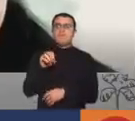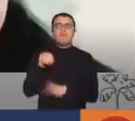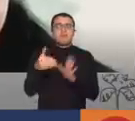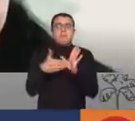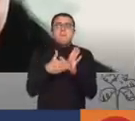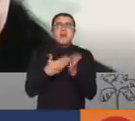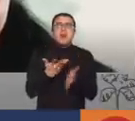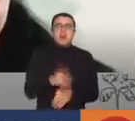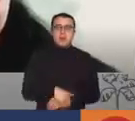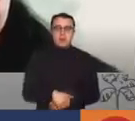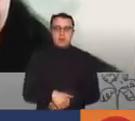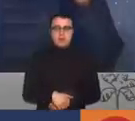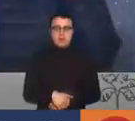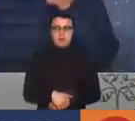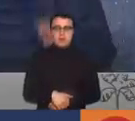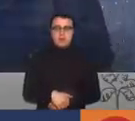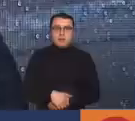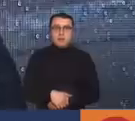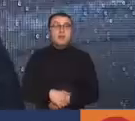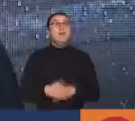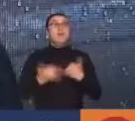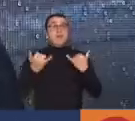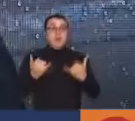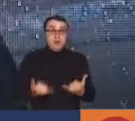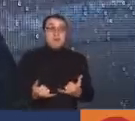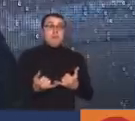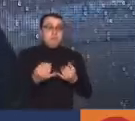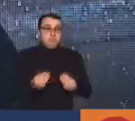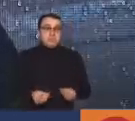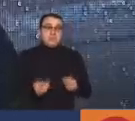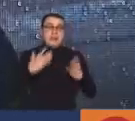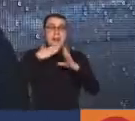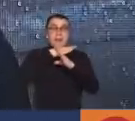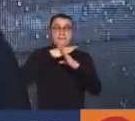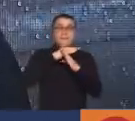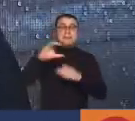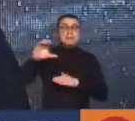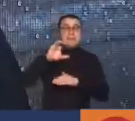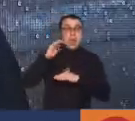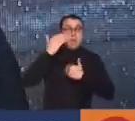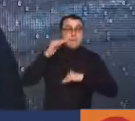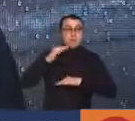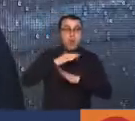pesos, esto trabaja un salario medio, salario mínimo.